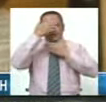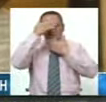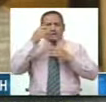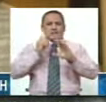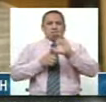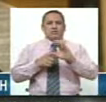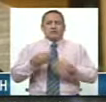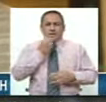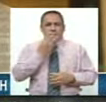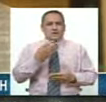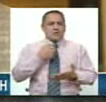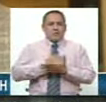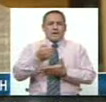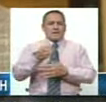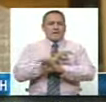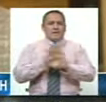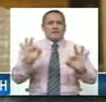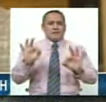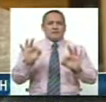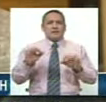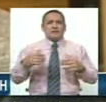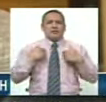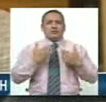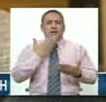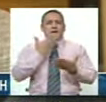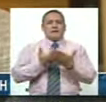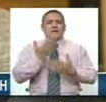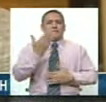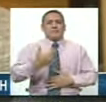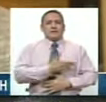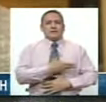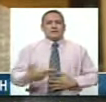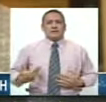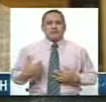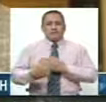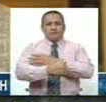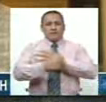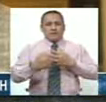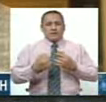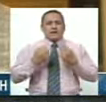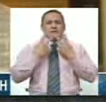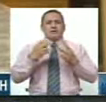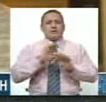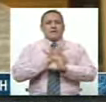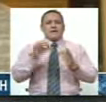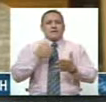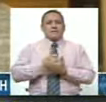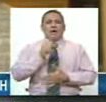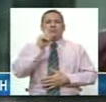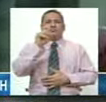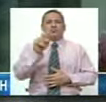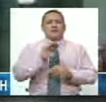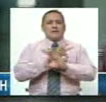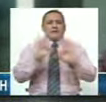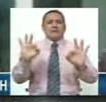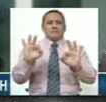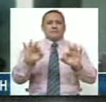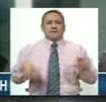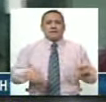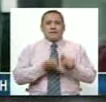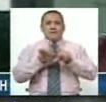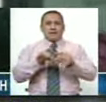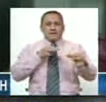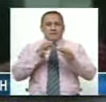familia terrorista me parece excelente. Y en eso doy gracias al presidente, que ha sido muy fuerte en decir ni un sol para esa gente. Aun